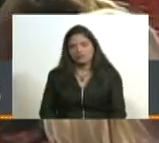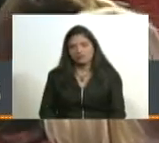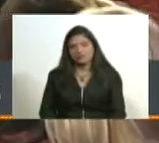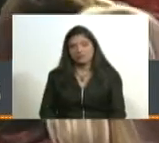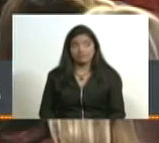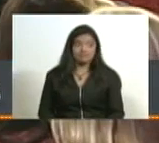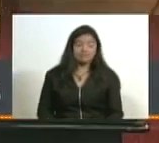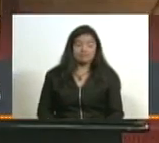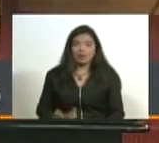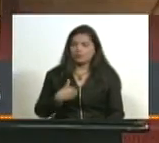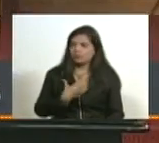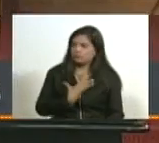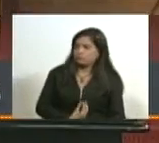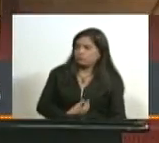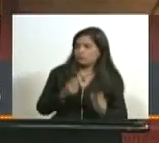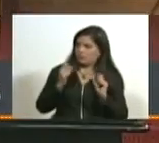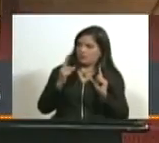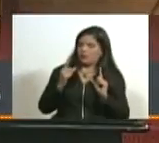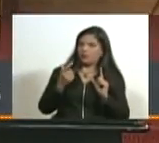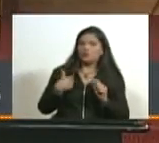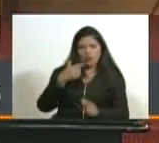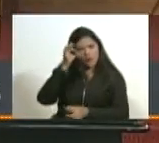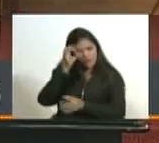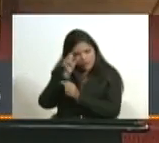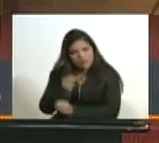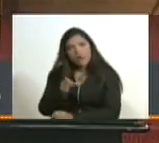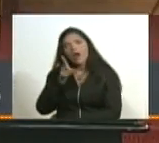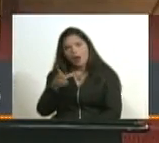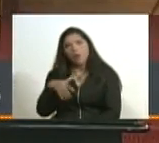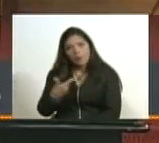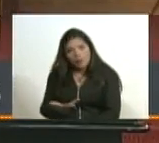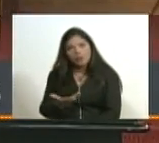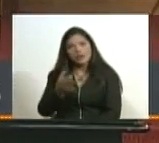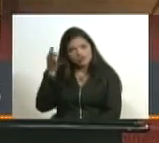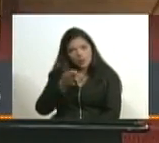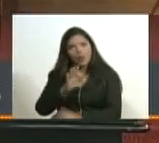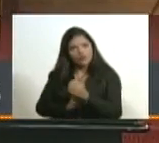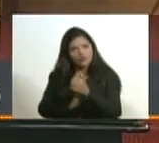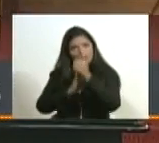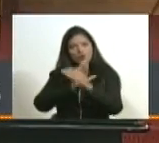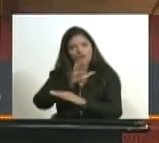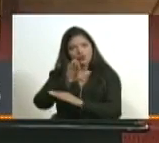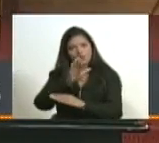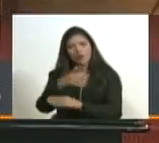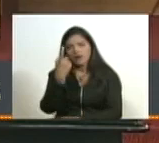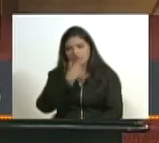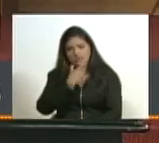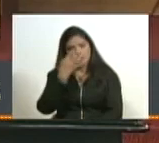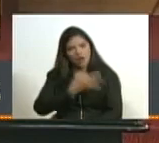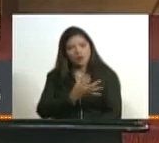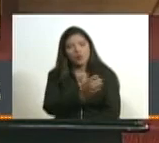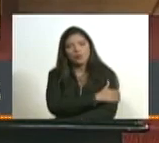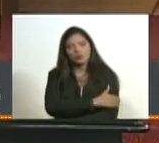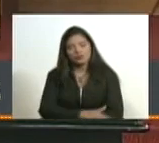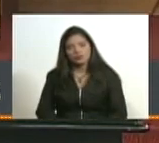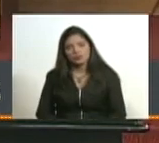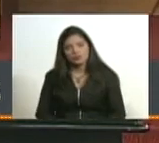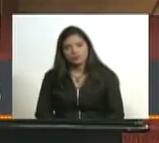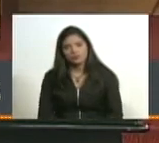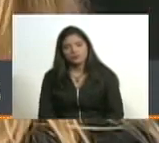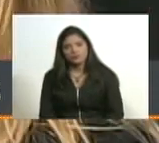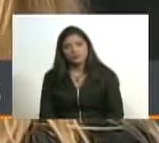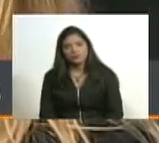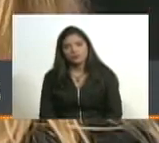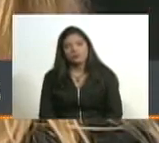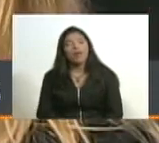Yo me decepcioné mucho con Pizarro, porque yo tenía fe en que él pudiera ser algún líder en el futuro, serio, de la oposición.